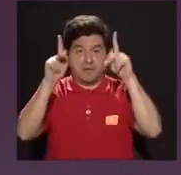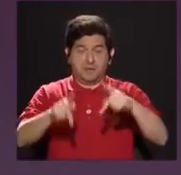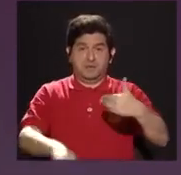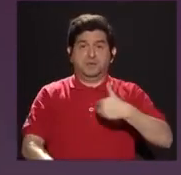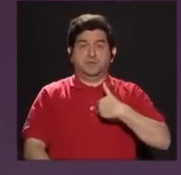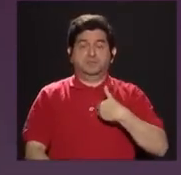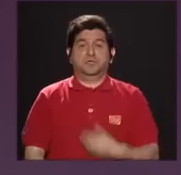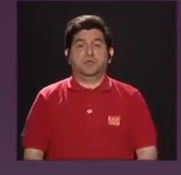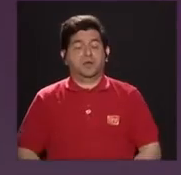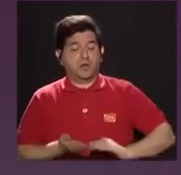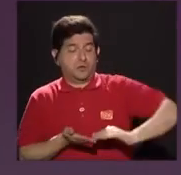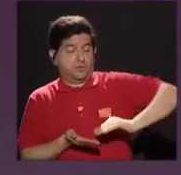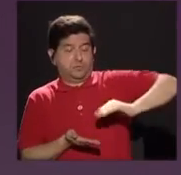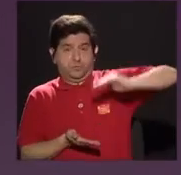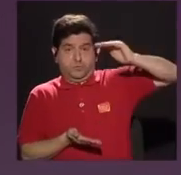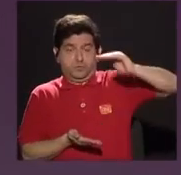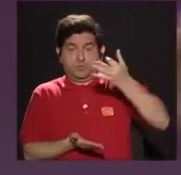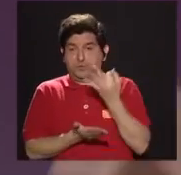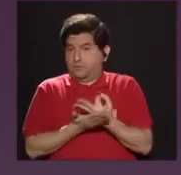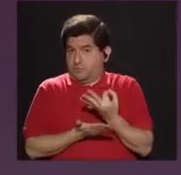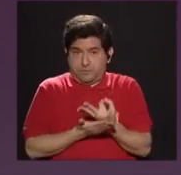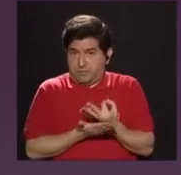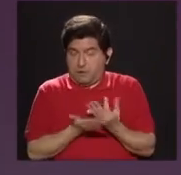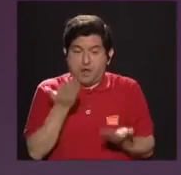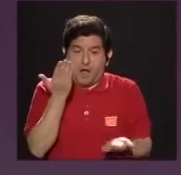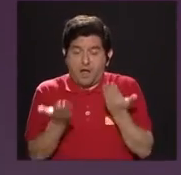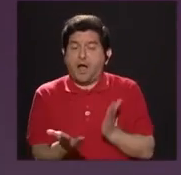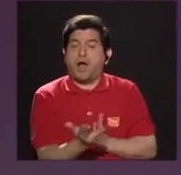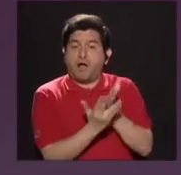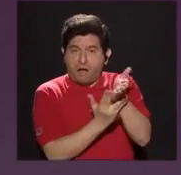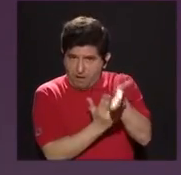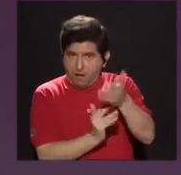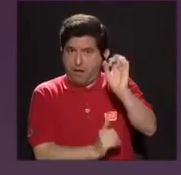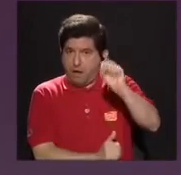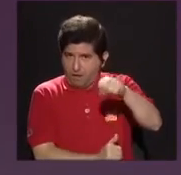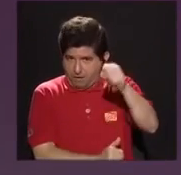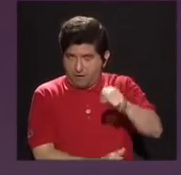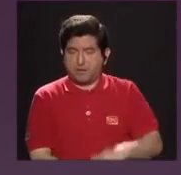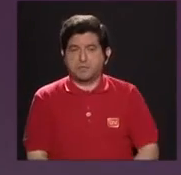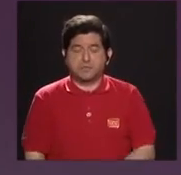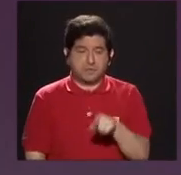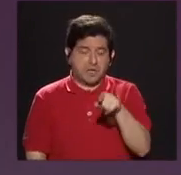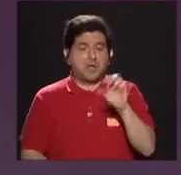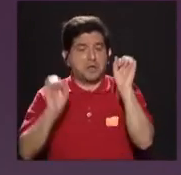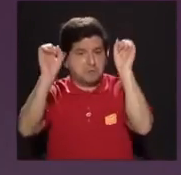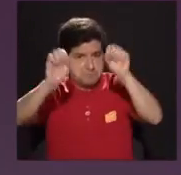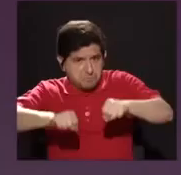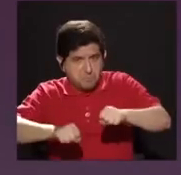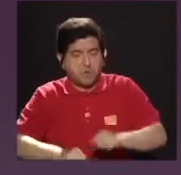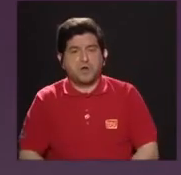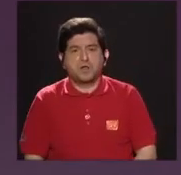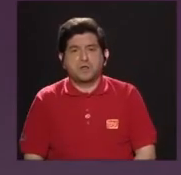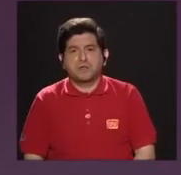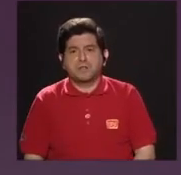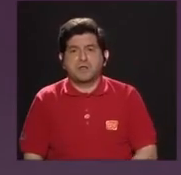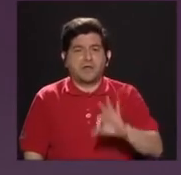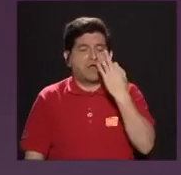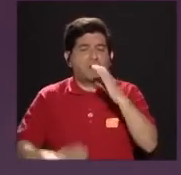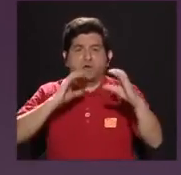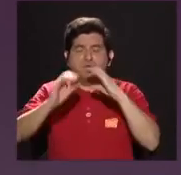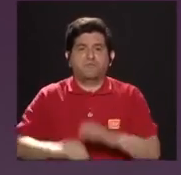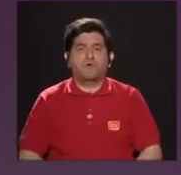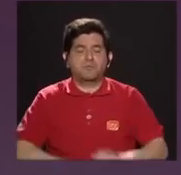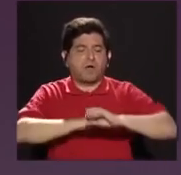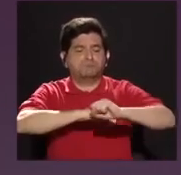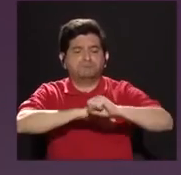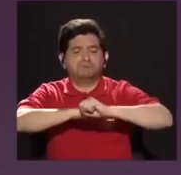mayor cantidad de financiamiento, pues tienen acceso a poder tener también pautas en los medios de